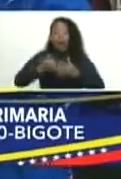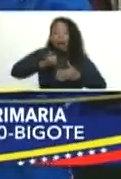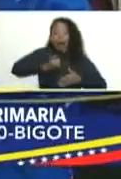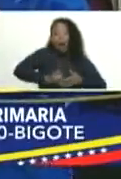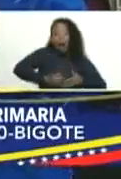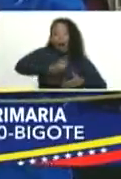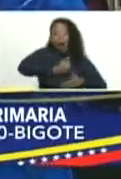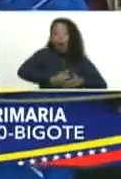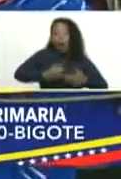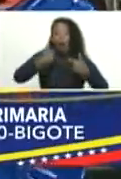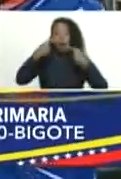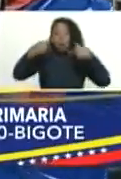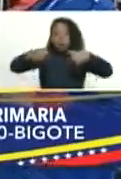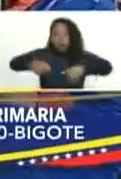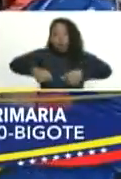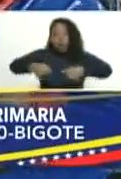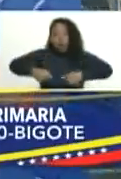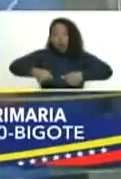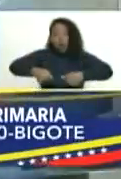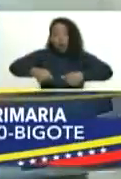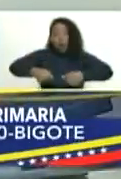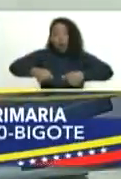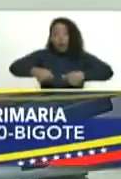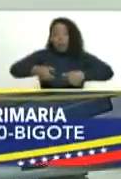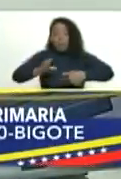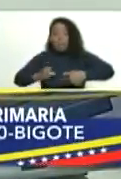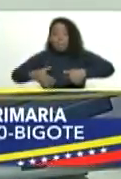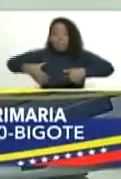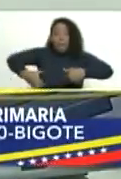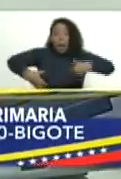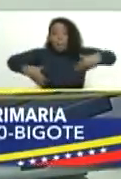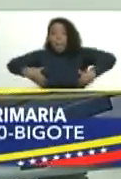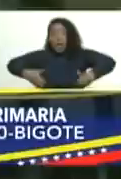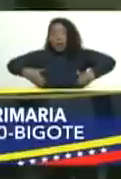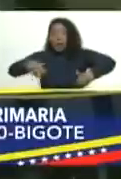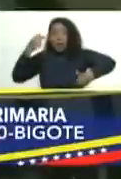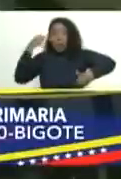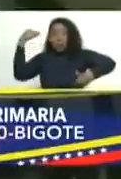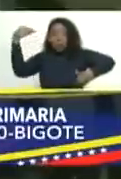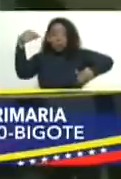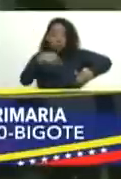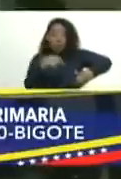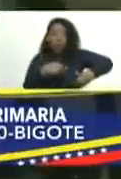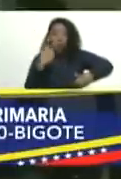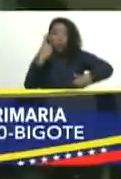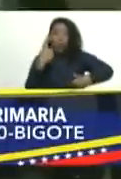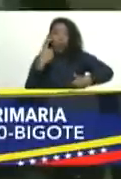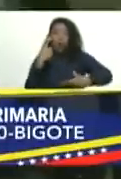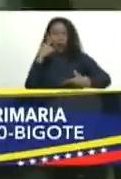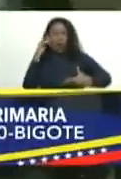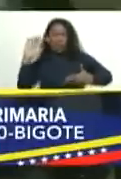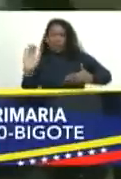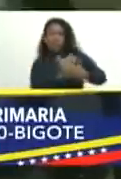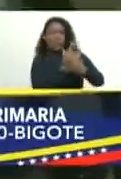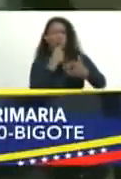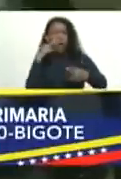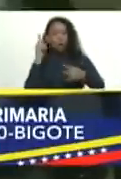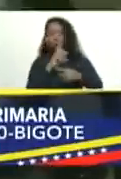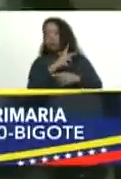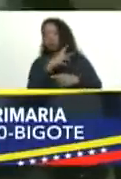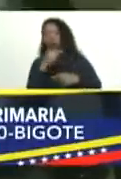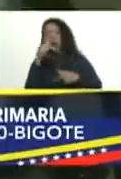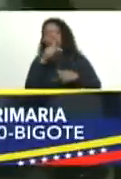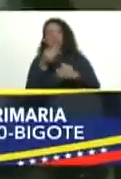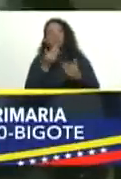ecosonograma en mi riñón derecho y me salió una imagen que era, había que sacar eso. Entonces, esto es lo que nos va